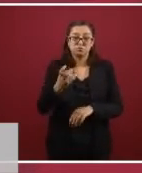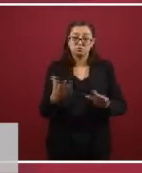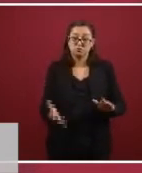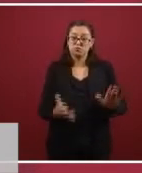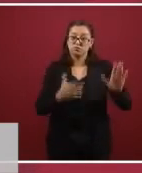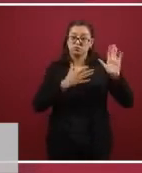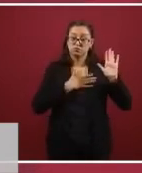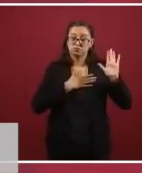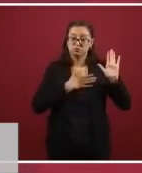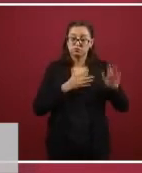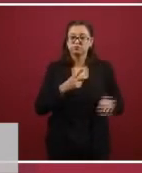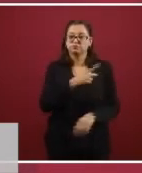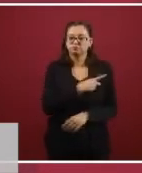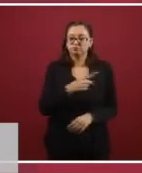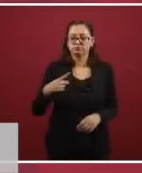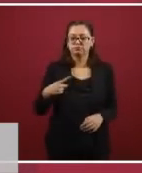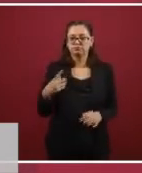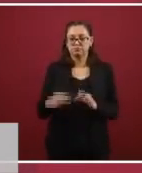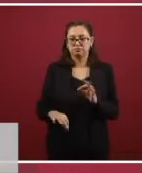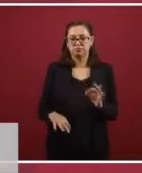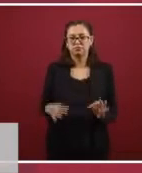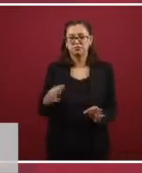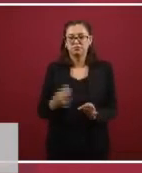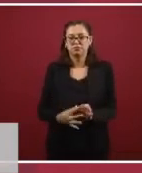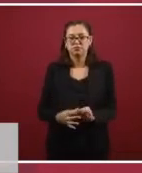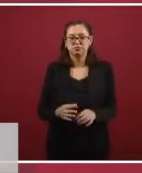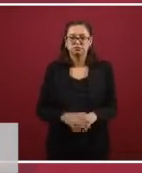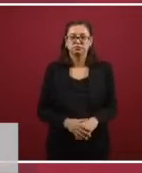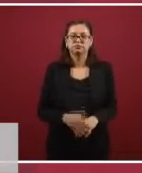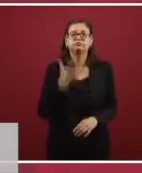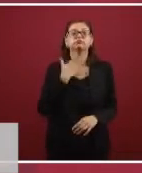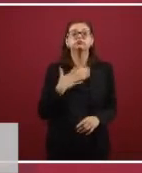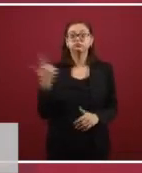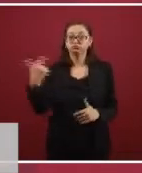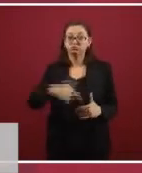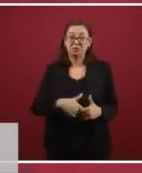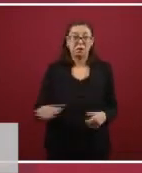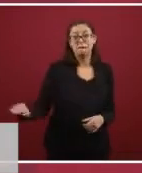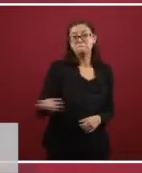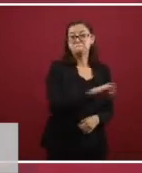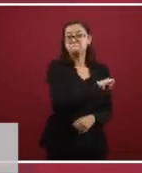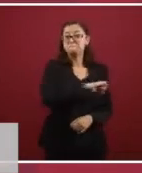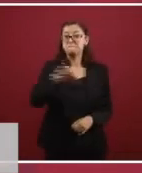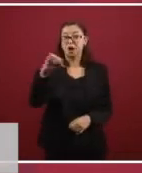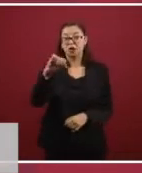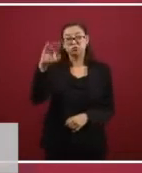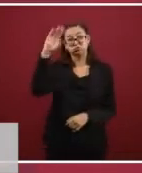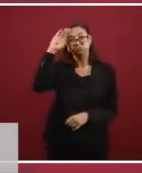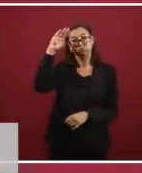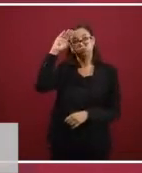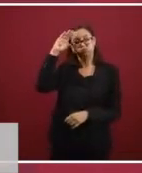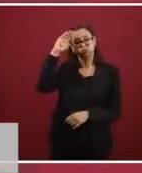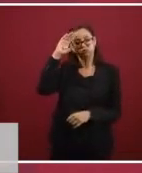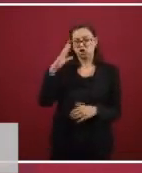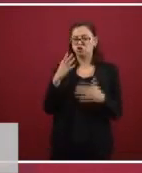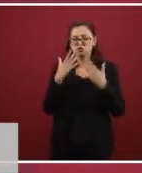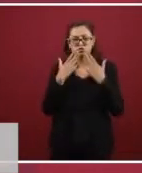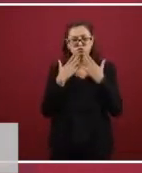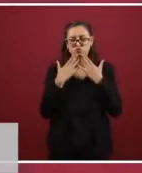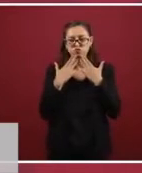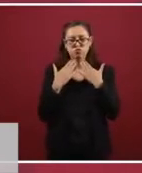Se encuentra detenida la obra en Huesca, Morelos, por los amparos a los que se les da curso legalmente. No se utilizará la fuerza.